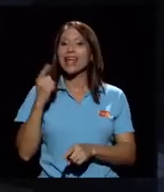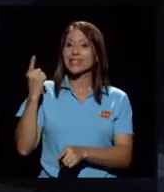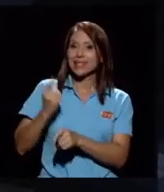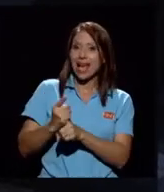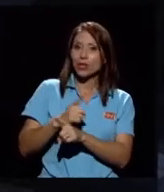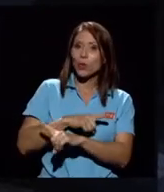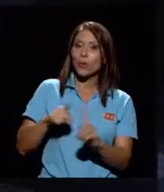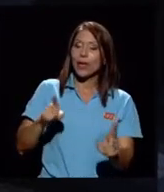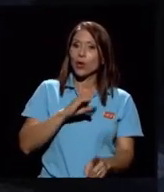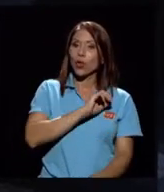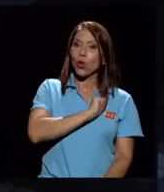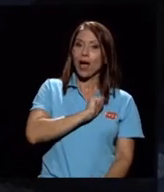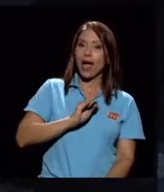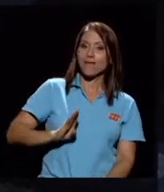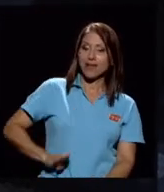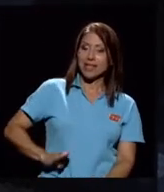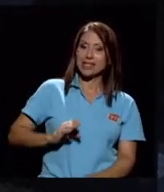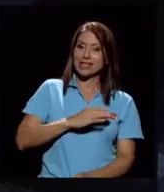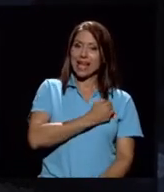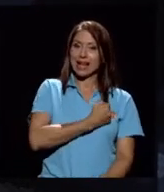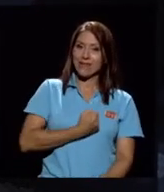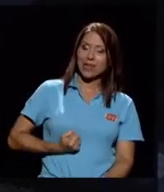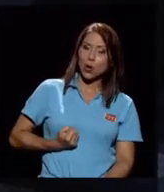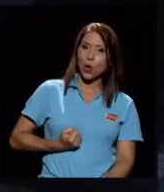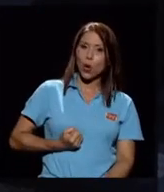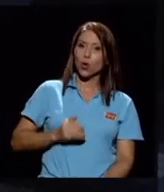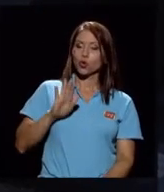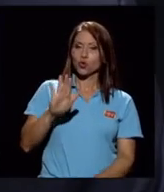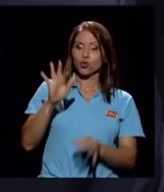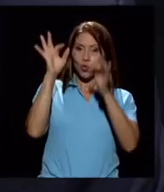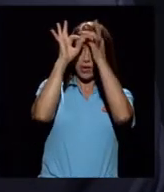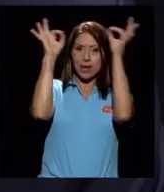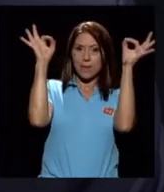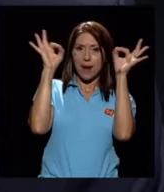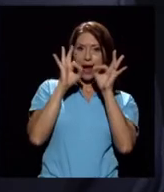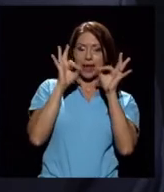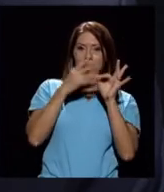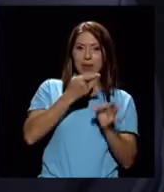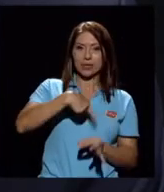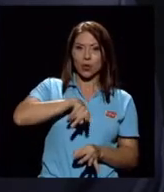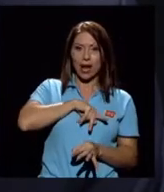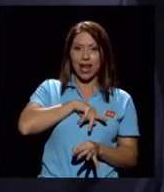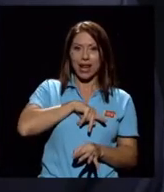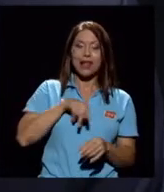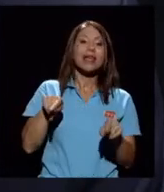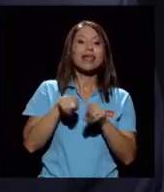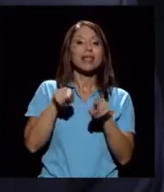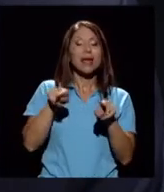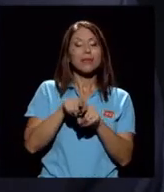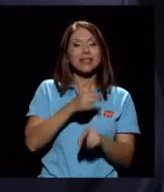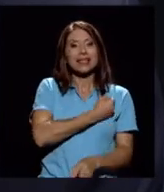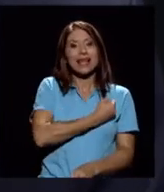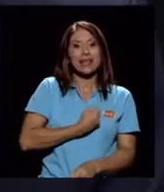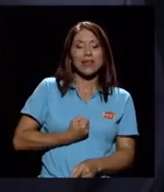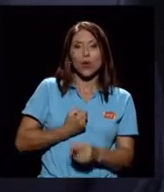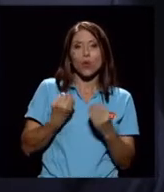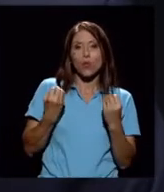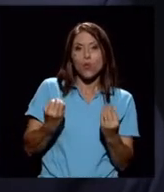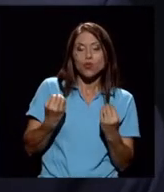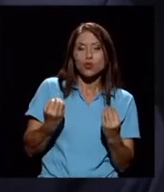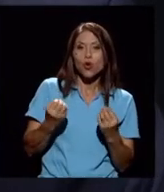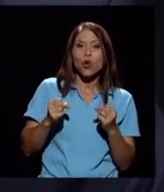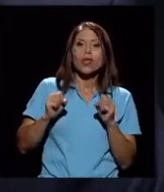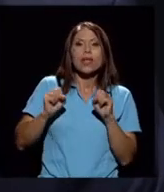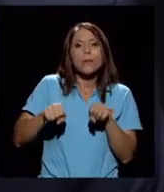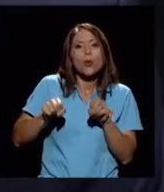tiene mucho de su de su imagen personal y yo creo que también se sacrificó mucho de posibilidad de crecimiento de largo plazo